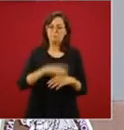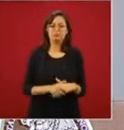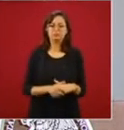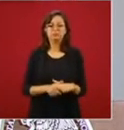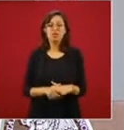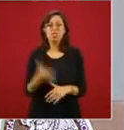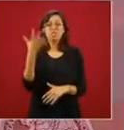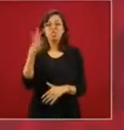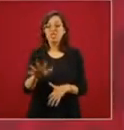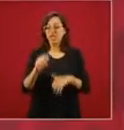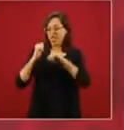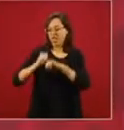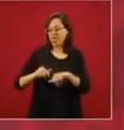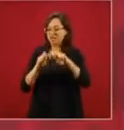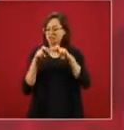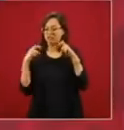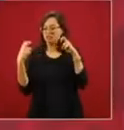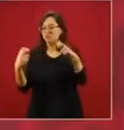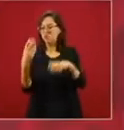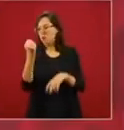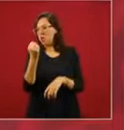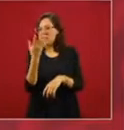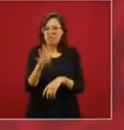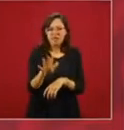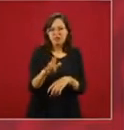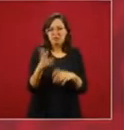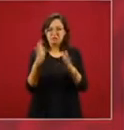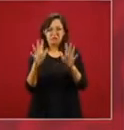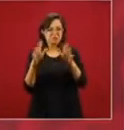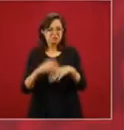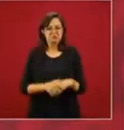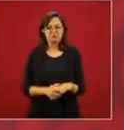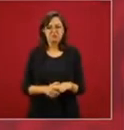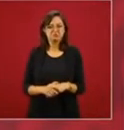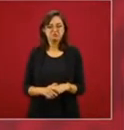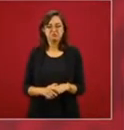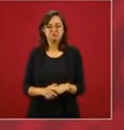10 o 9 o más de 7.